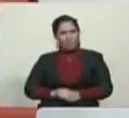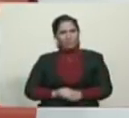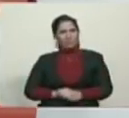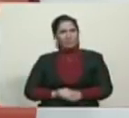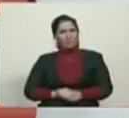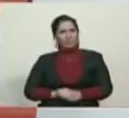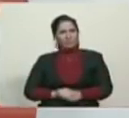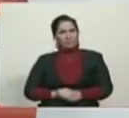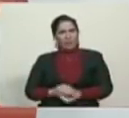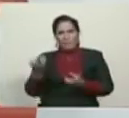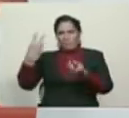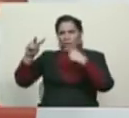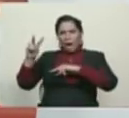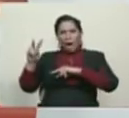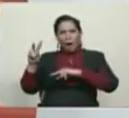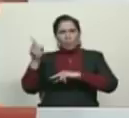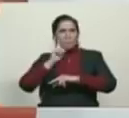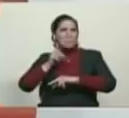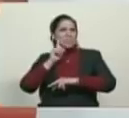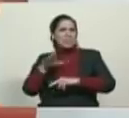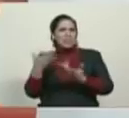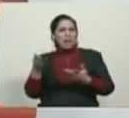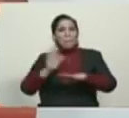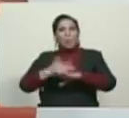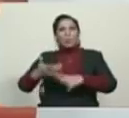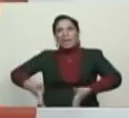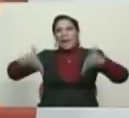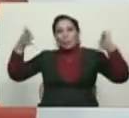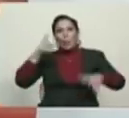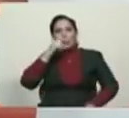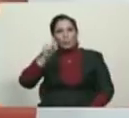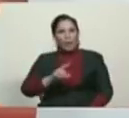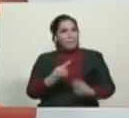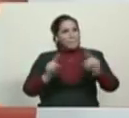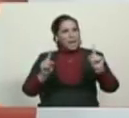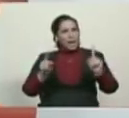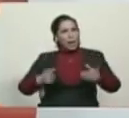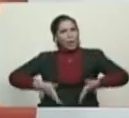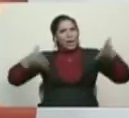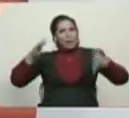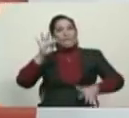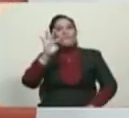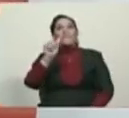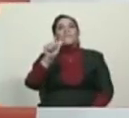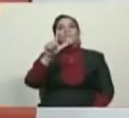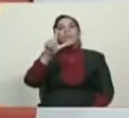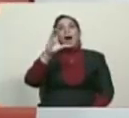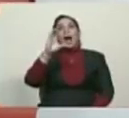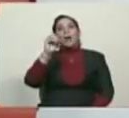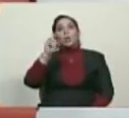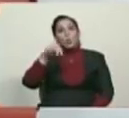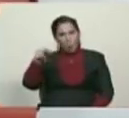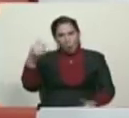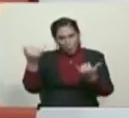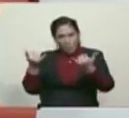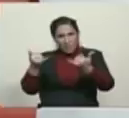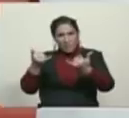Cantan fraude solo porque ganó Nicolás. Pero si hubiese ganado Henry Falcón, ¿estarían cantando fraude en este